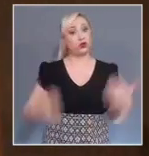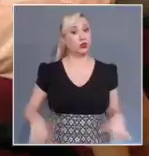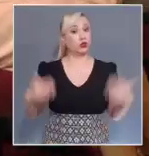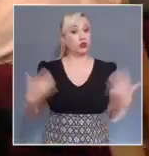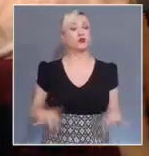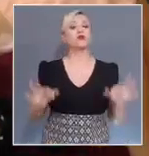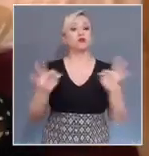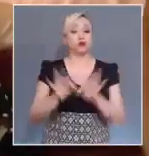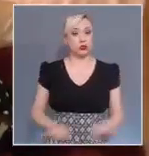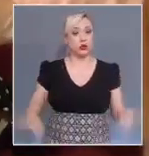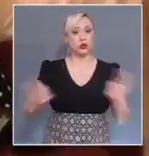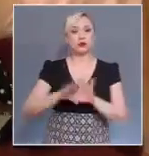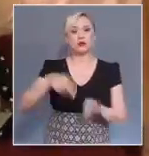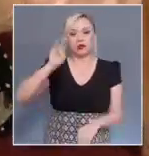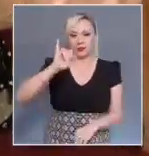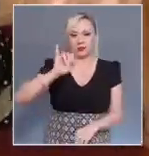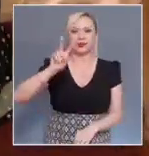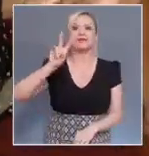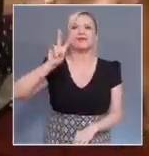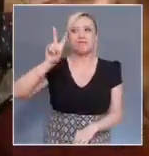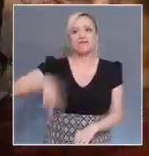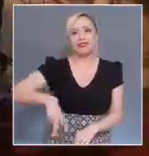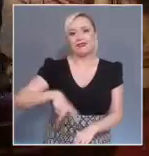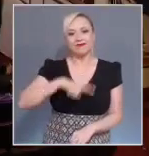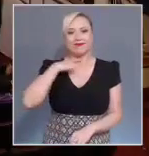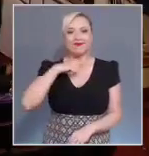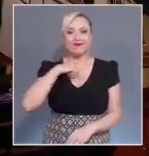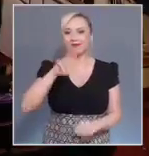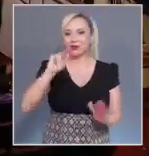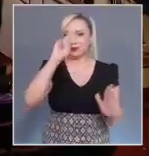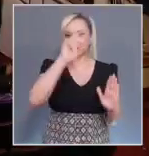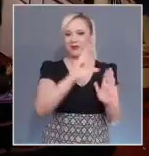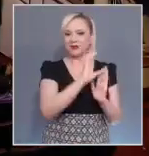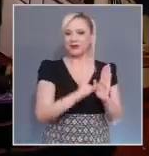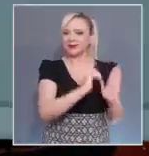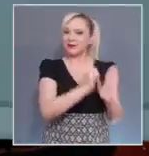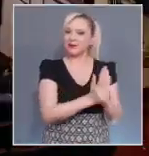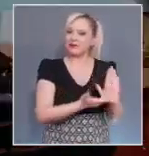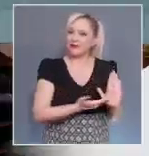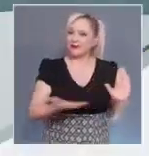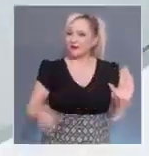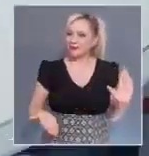crisis. Para el canal del Poder Judicial de la Federación, Juan Carlos González.